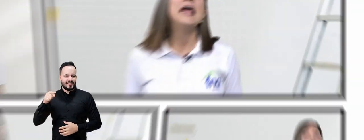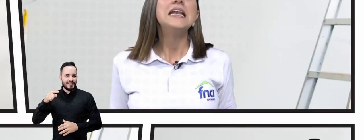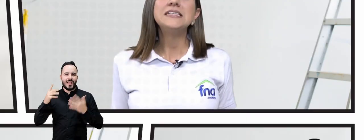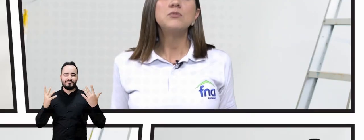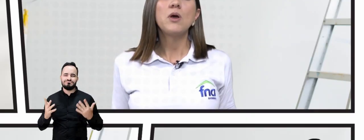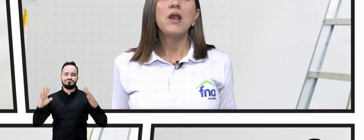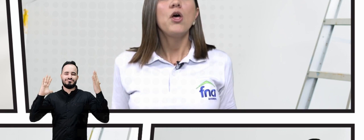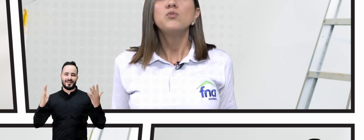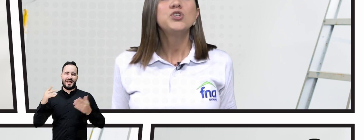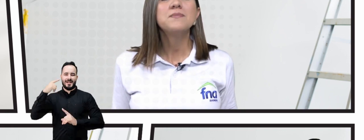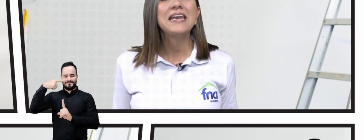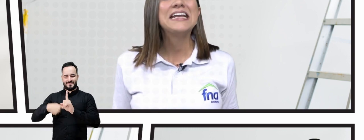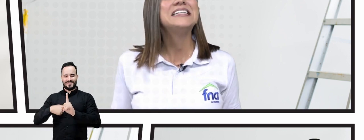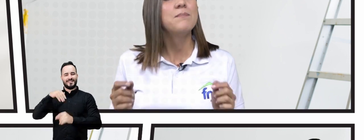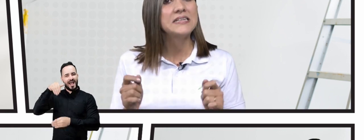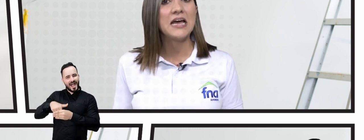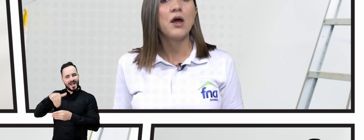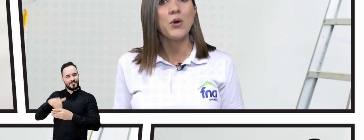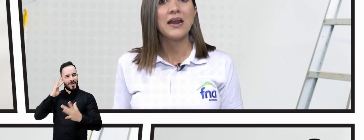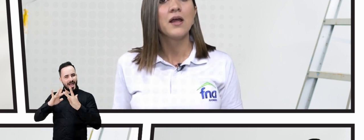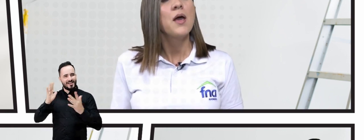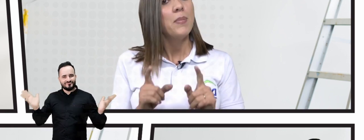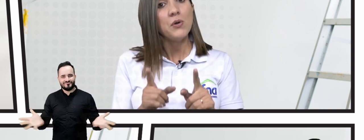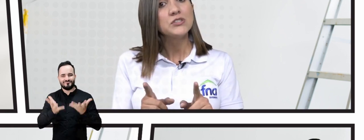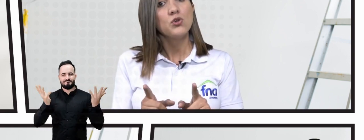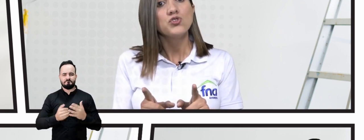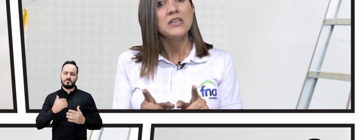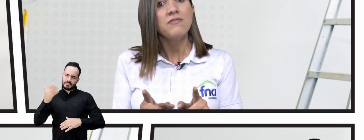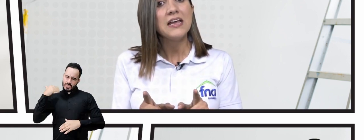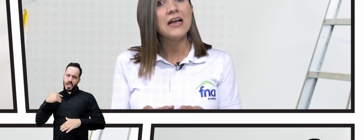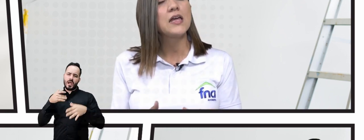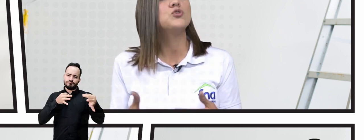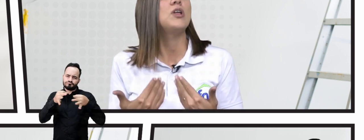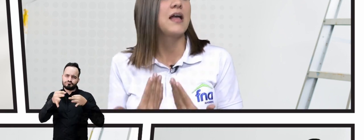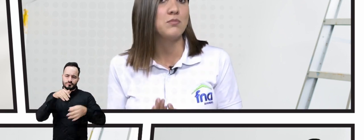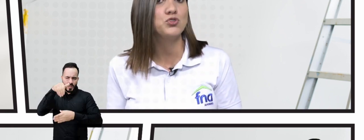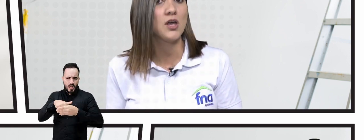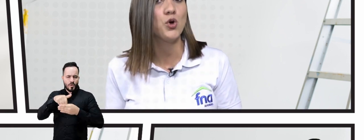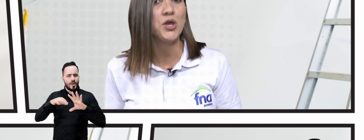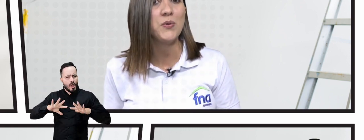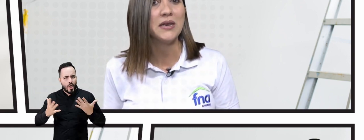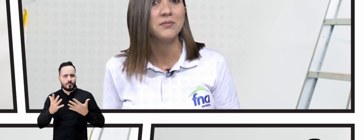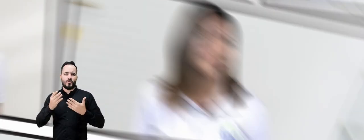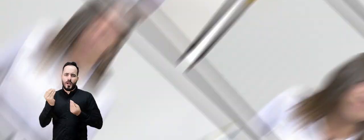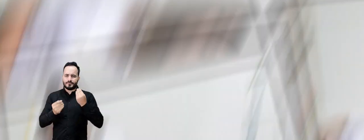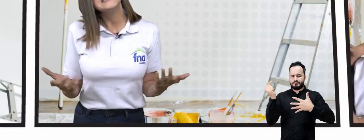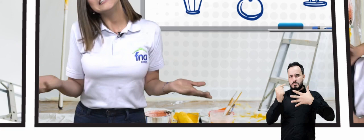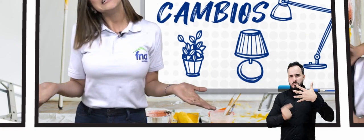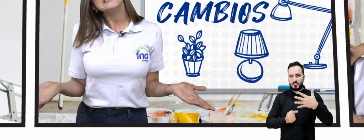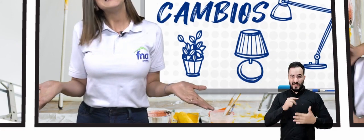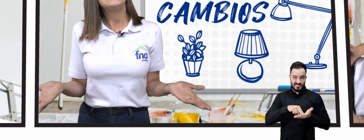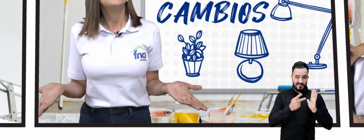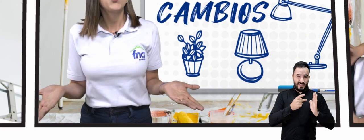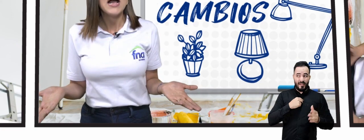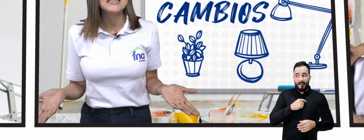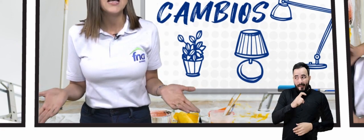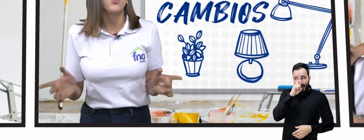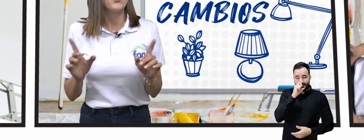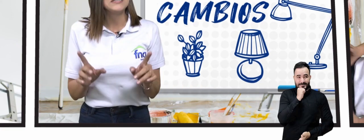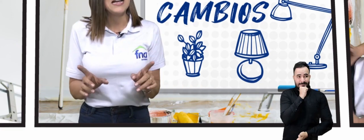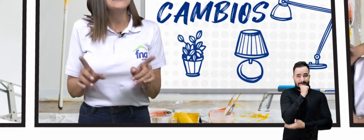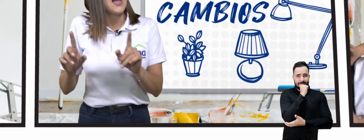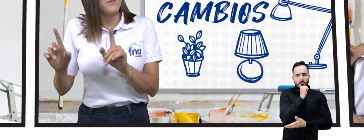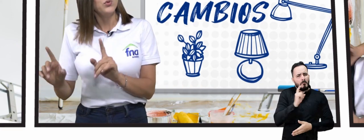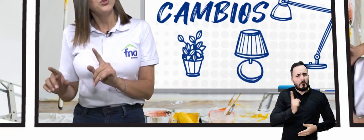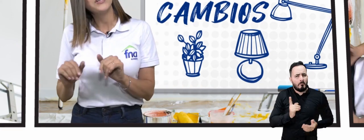ahorro. Les hemos hablado de muchas maneras de empezar a ahorrar, pero esto no significa que nos tengamos que cohibir. Si estás estrenando casa